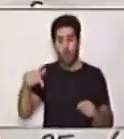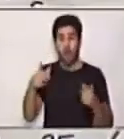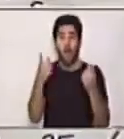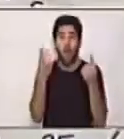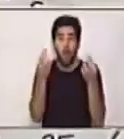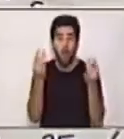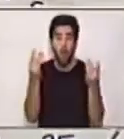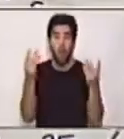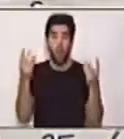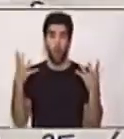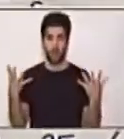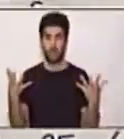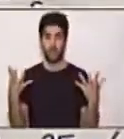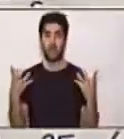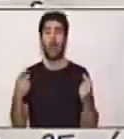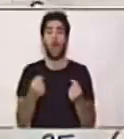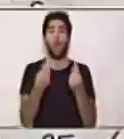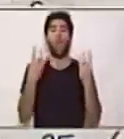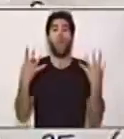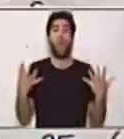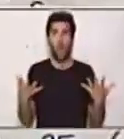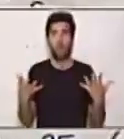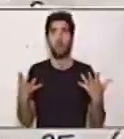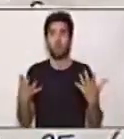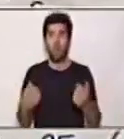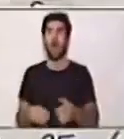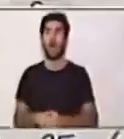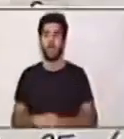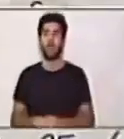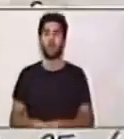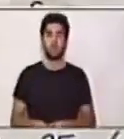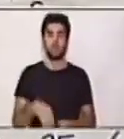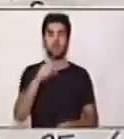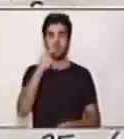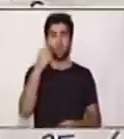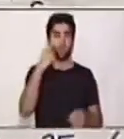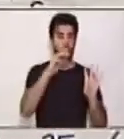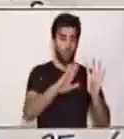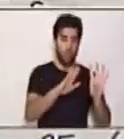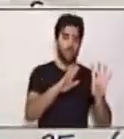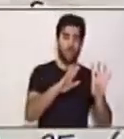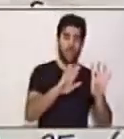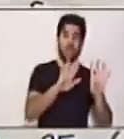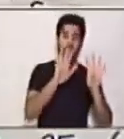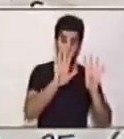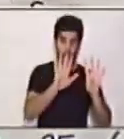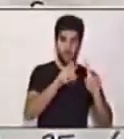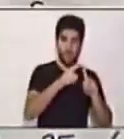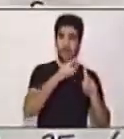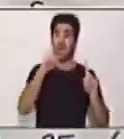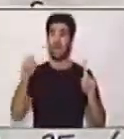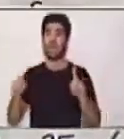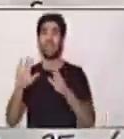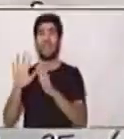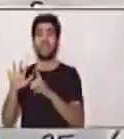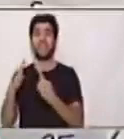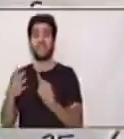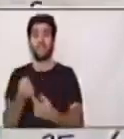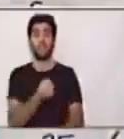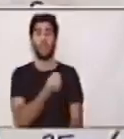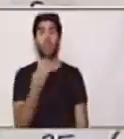valores tenemos entre 9 y 16. Si recordamos, tenemos